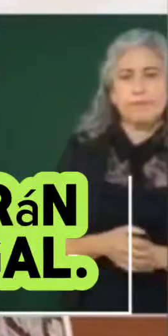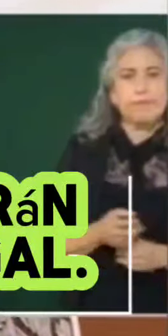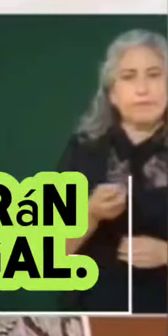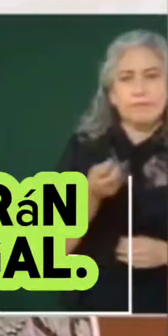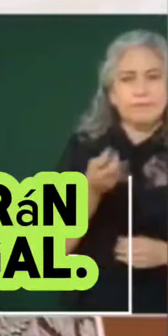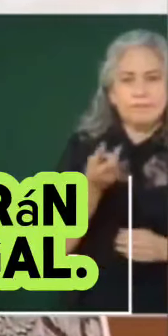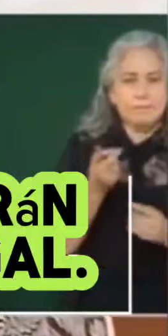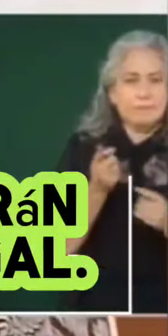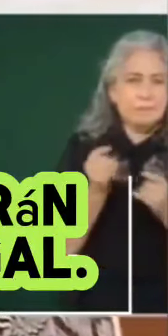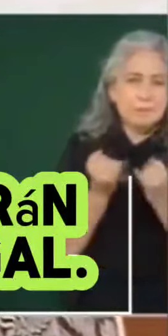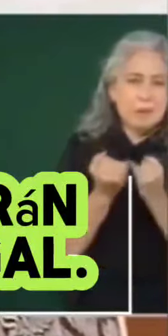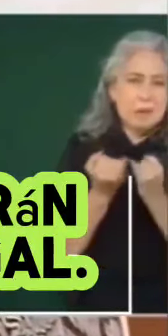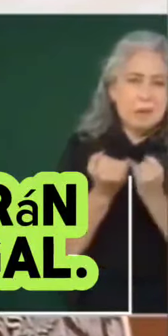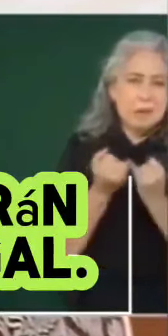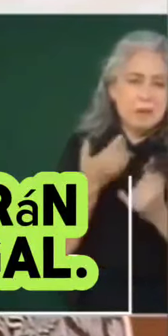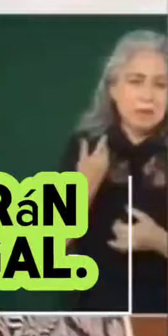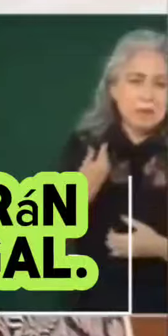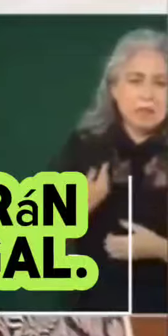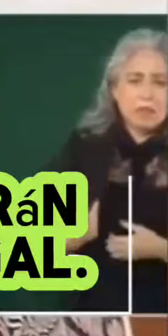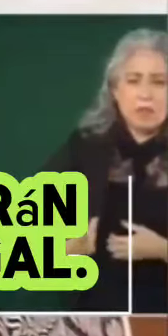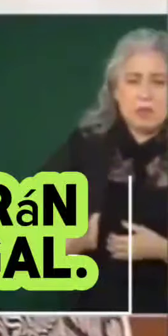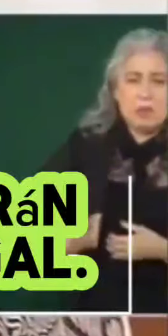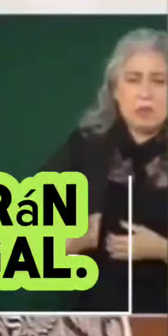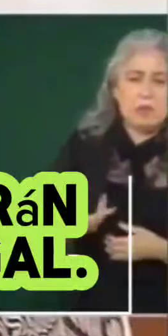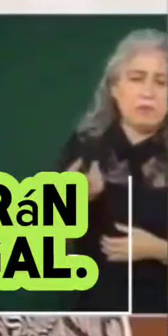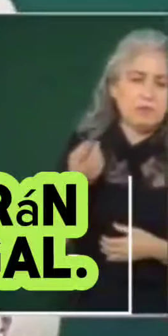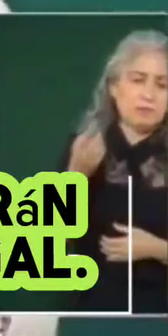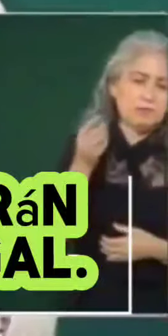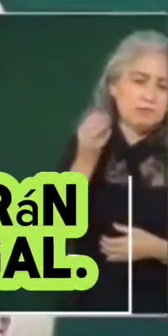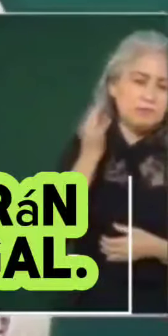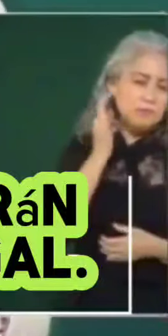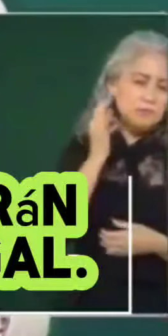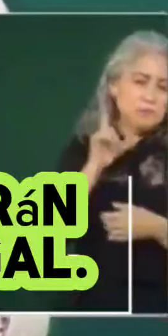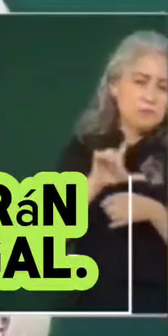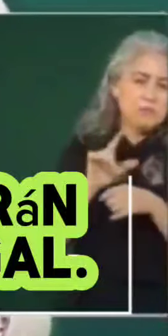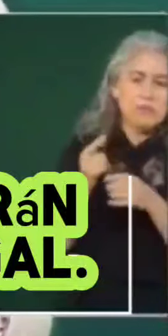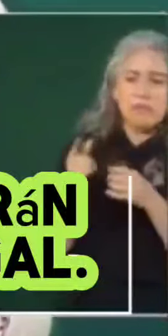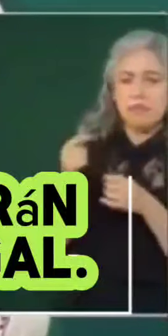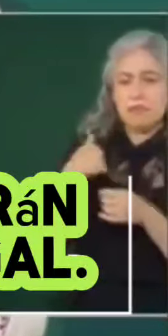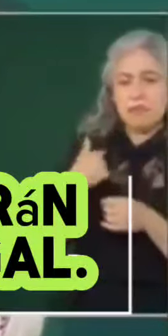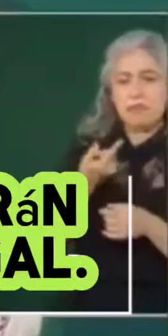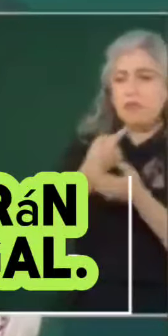presentara una denuncia en la fiscalía contra